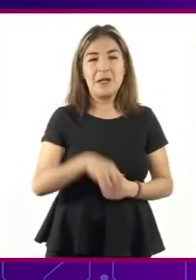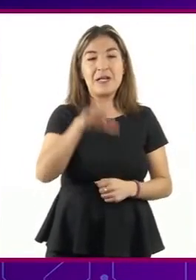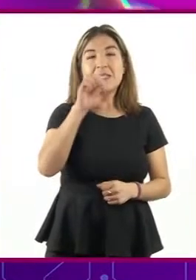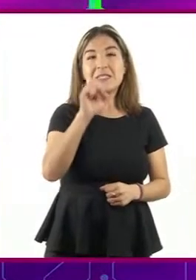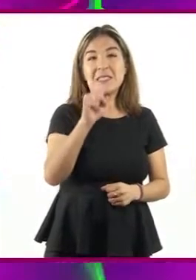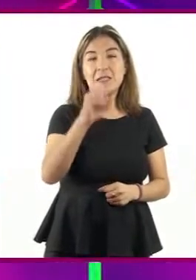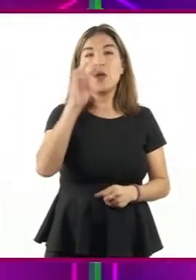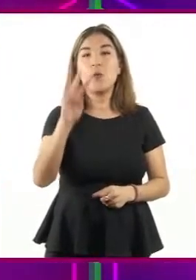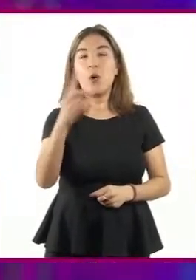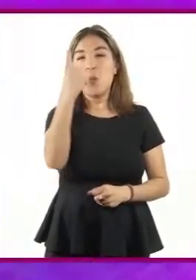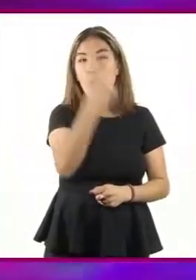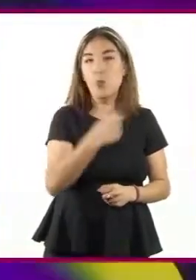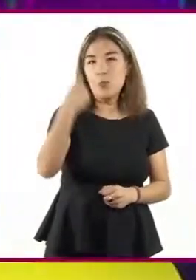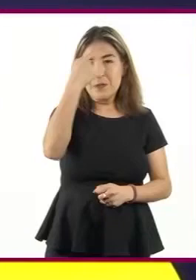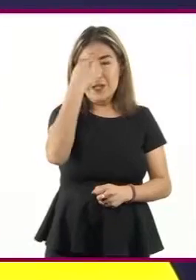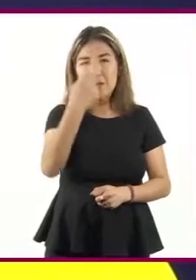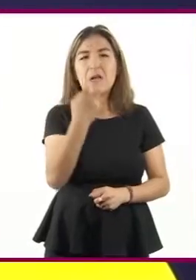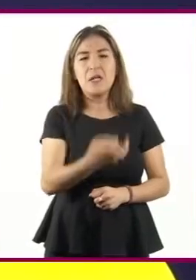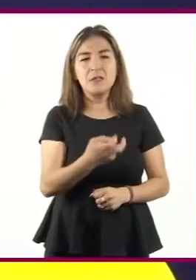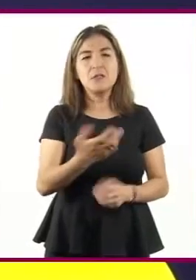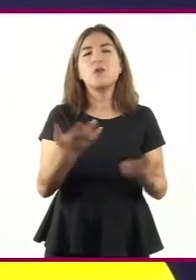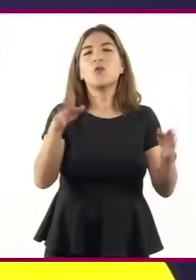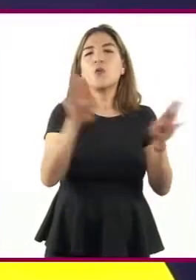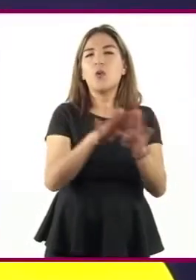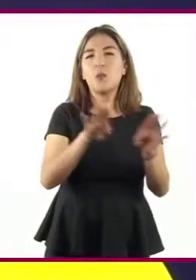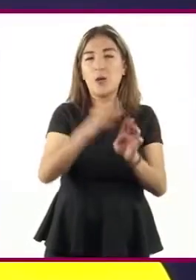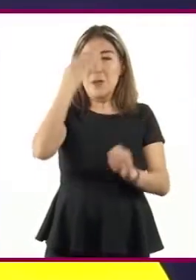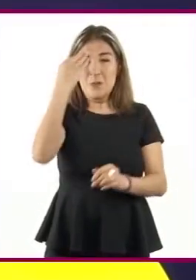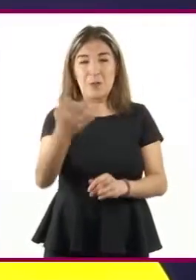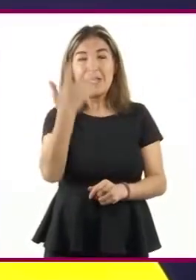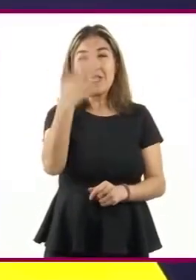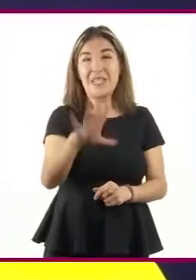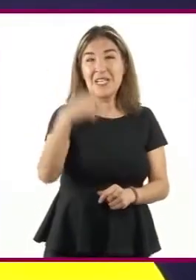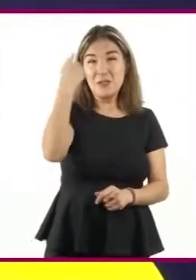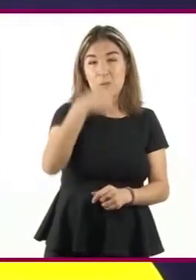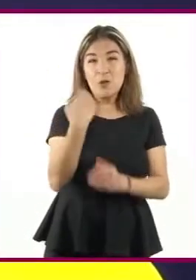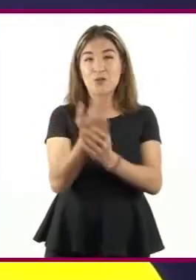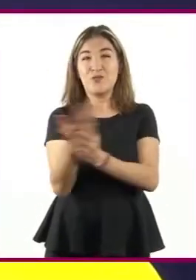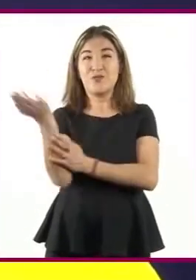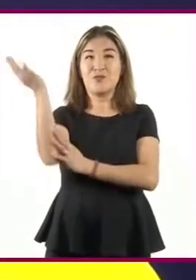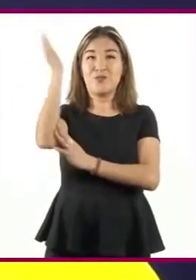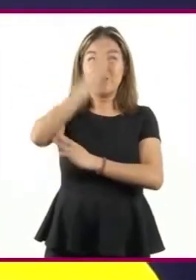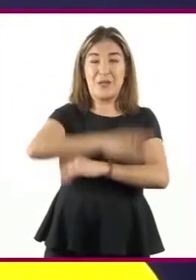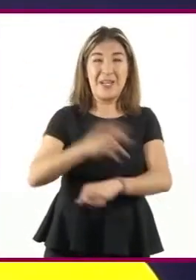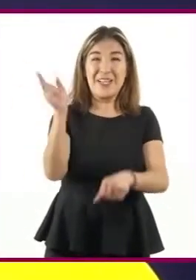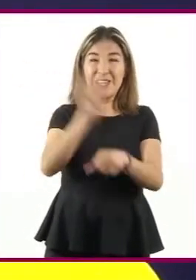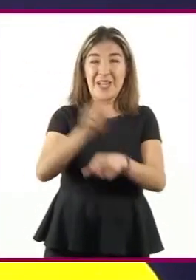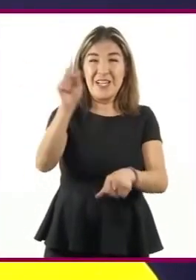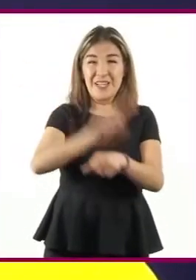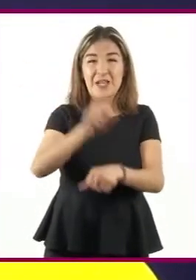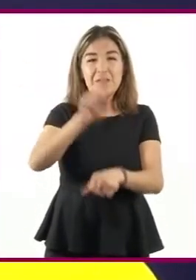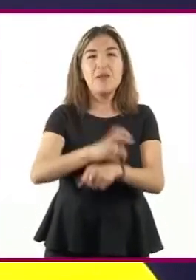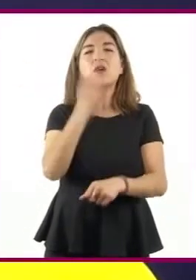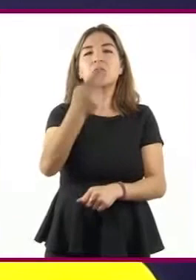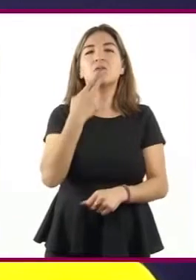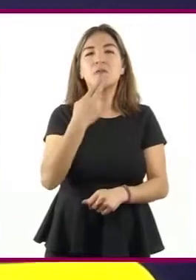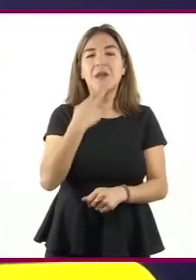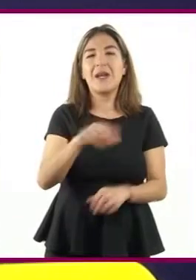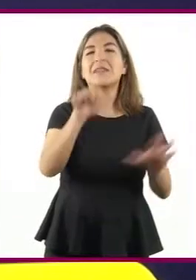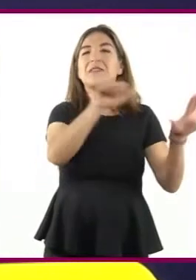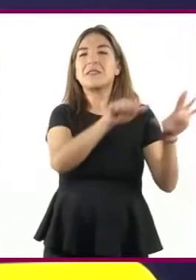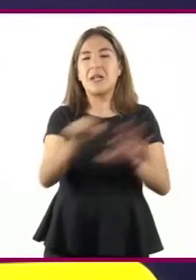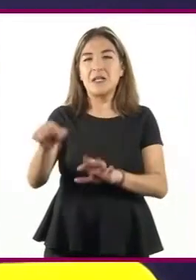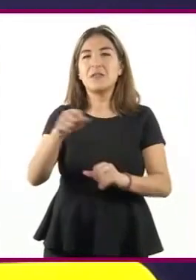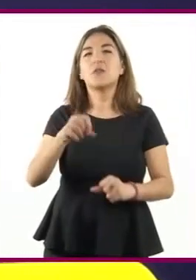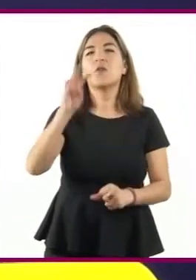una hora. Entonces, como permanece encendido 10 horas todos los días, su consumo de energía diario es de